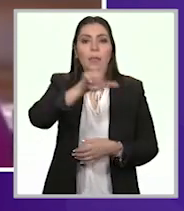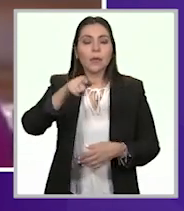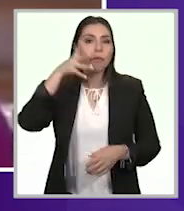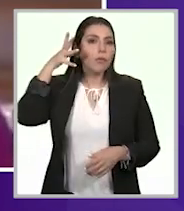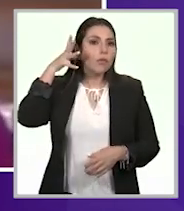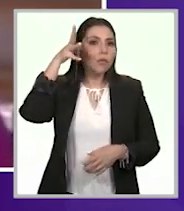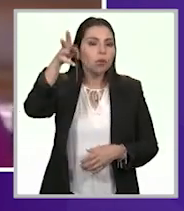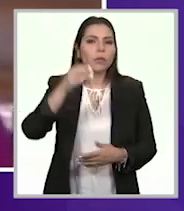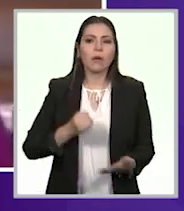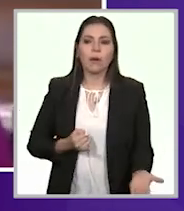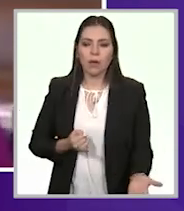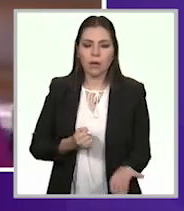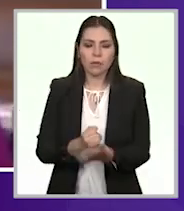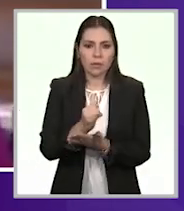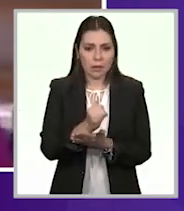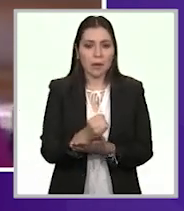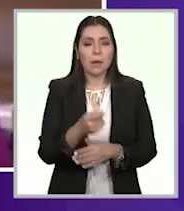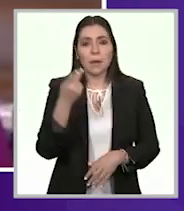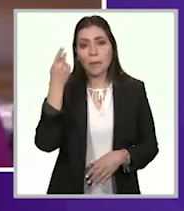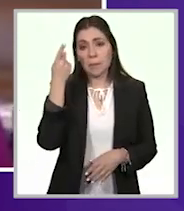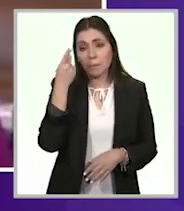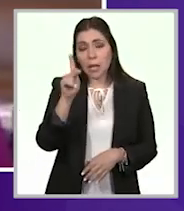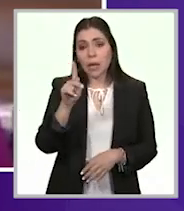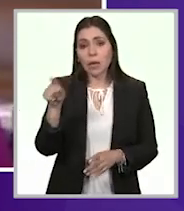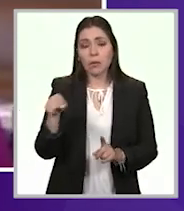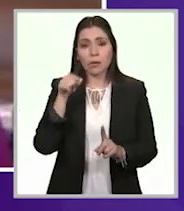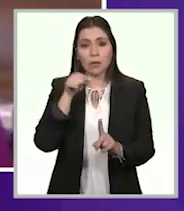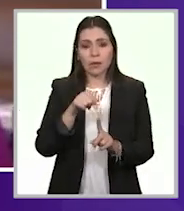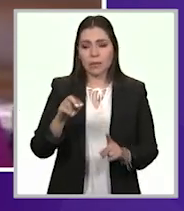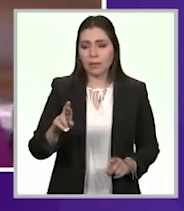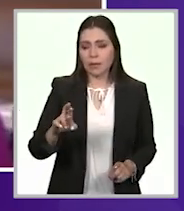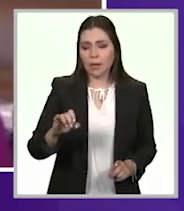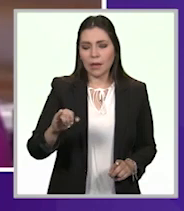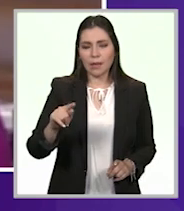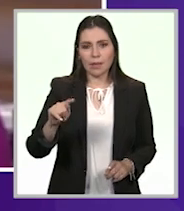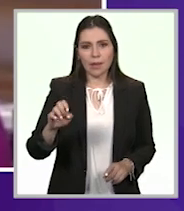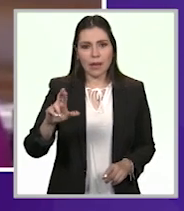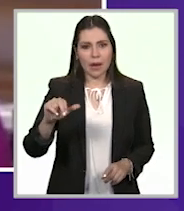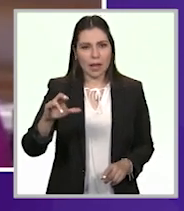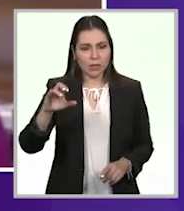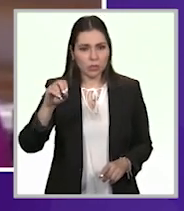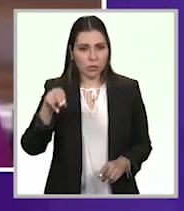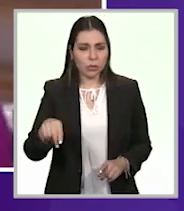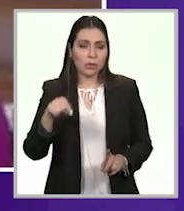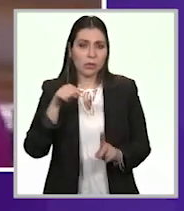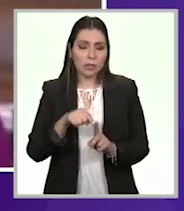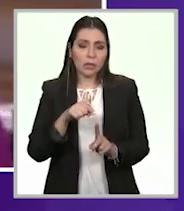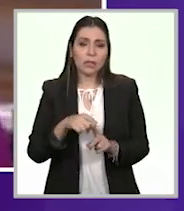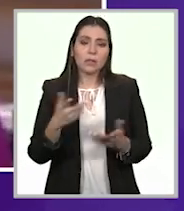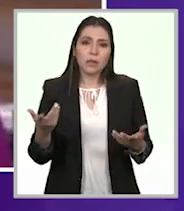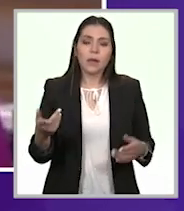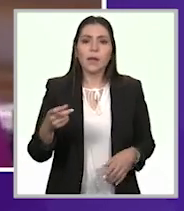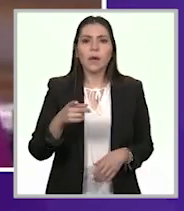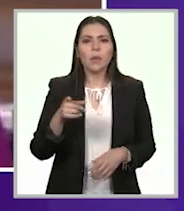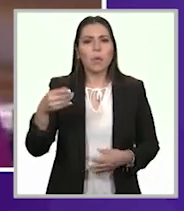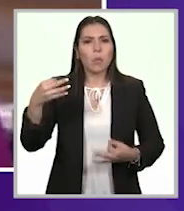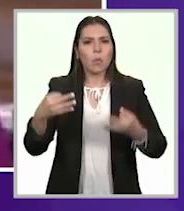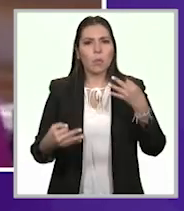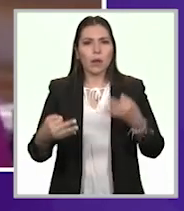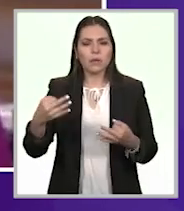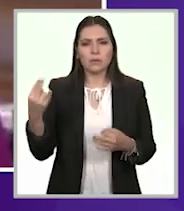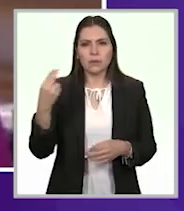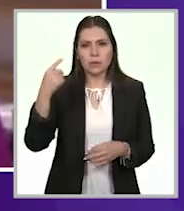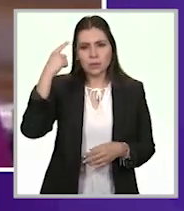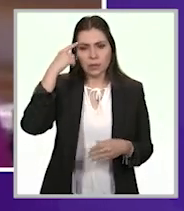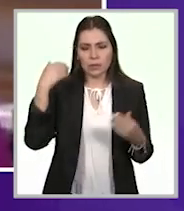que es verdad que a partir de la eliminación del sistema por reiteración, los jueces tendrían que tener